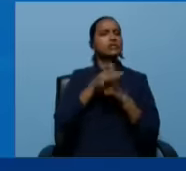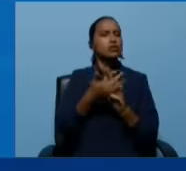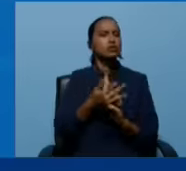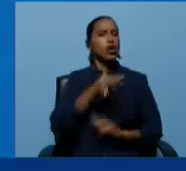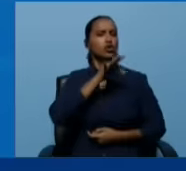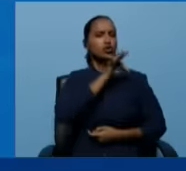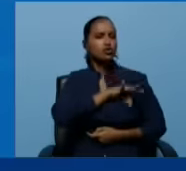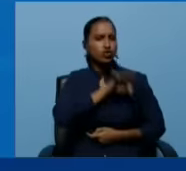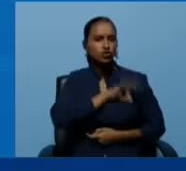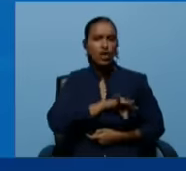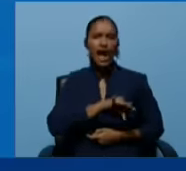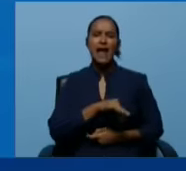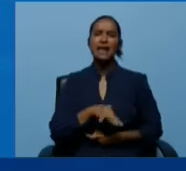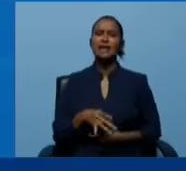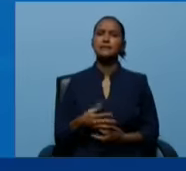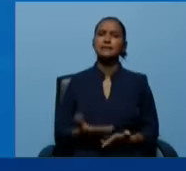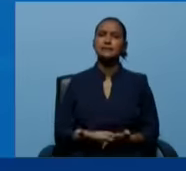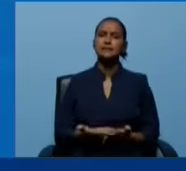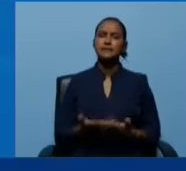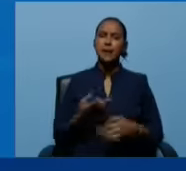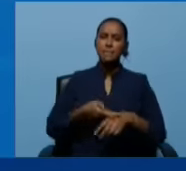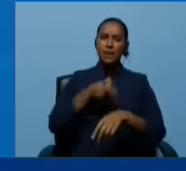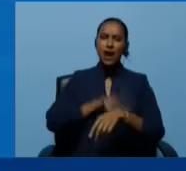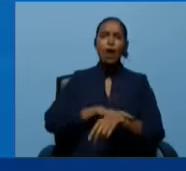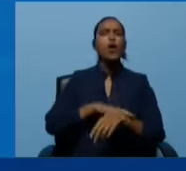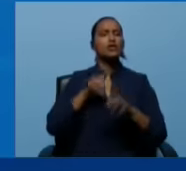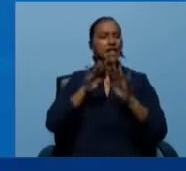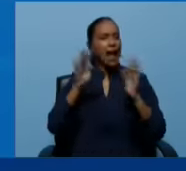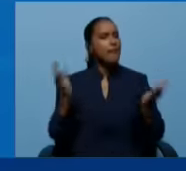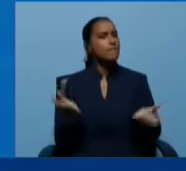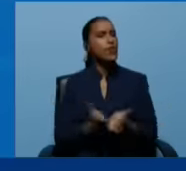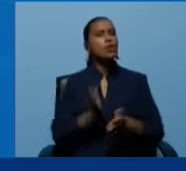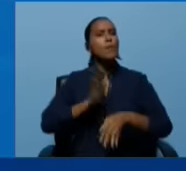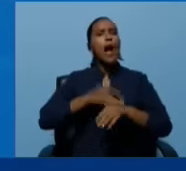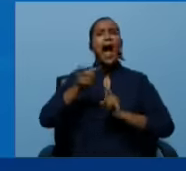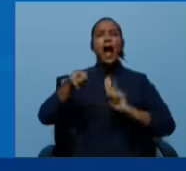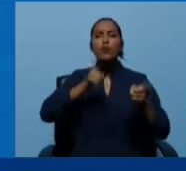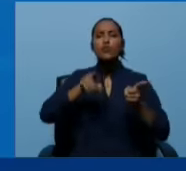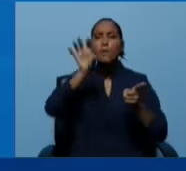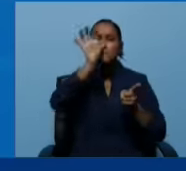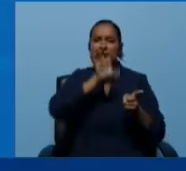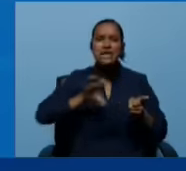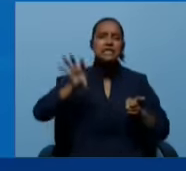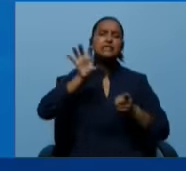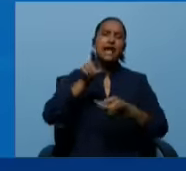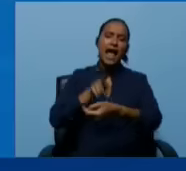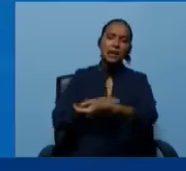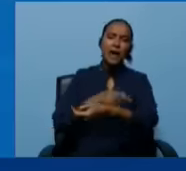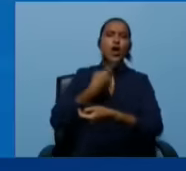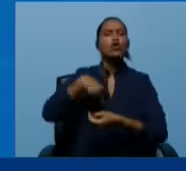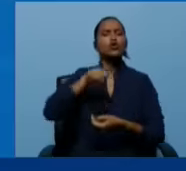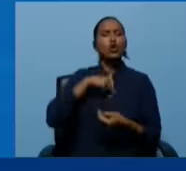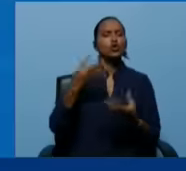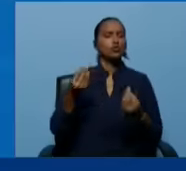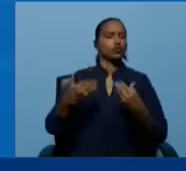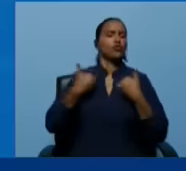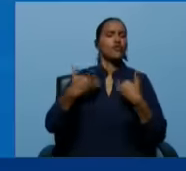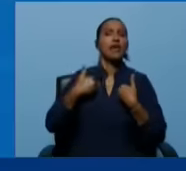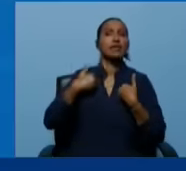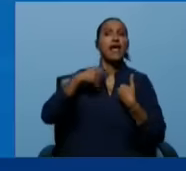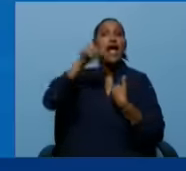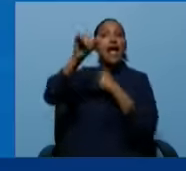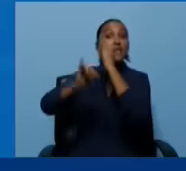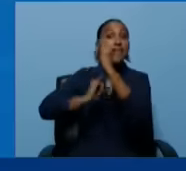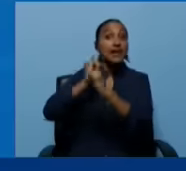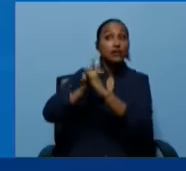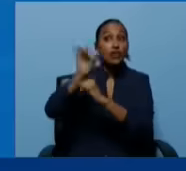del mundo actual, en las que algunos de nuestros países hermanos hemos sido víctimas directas del imperialismo,